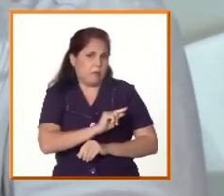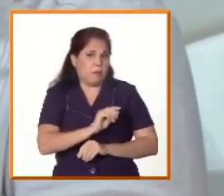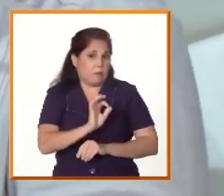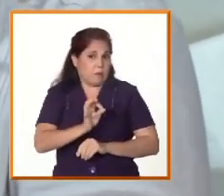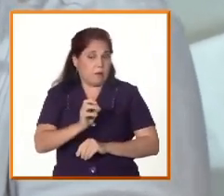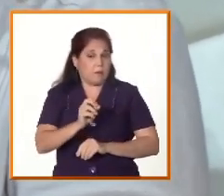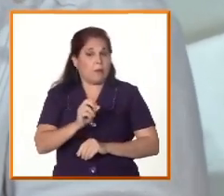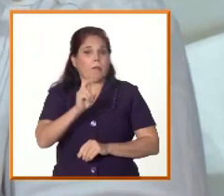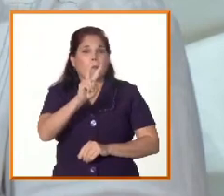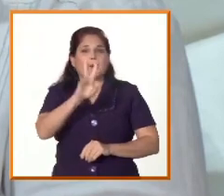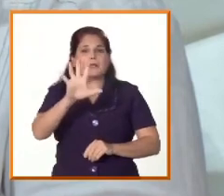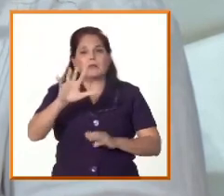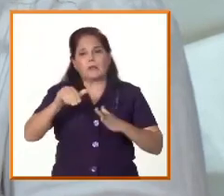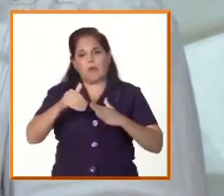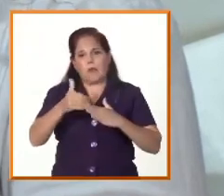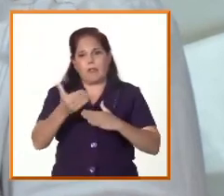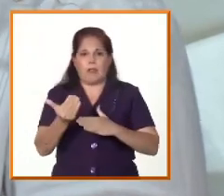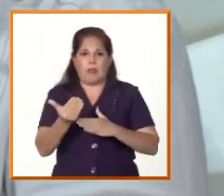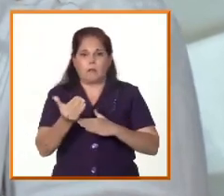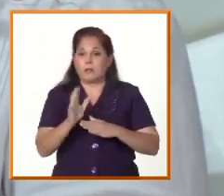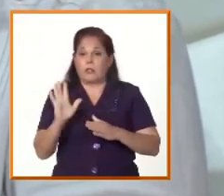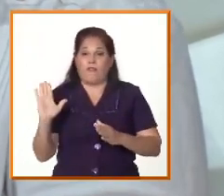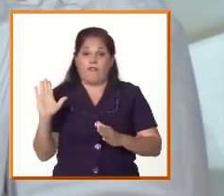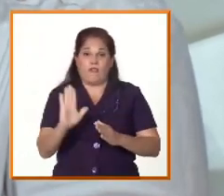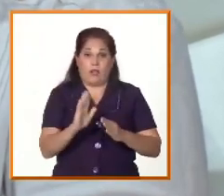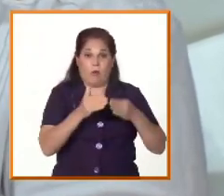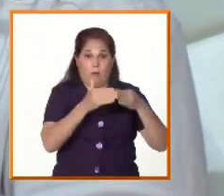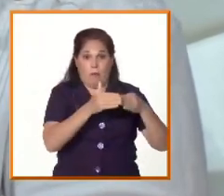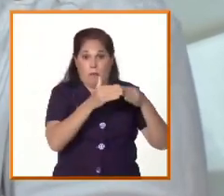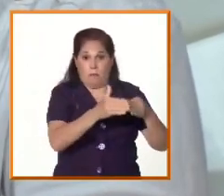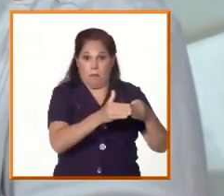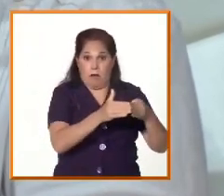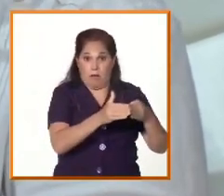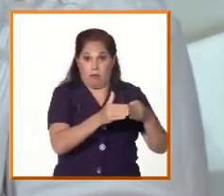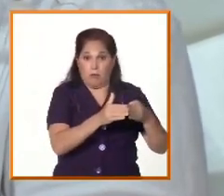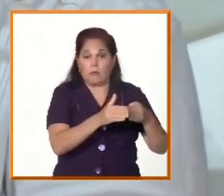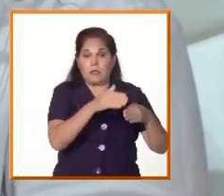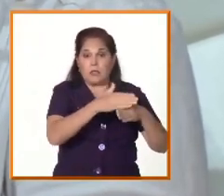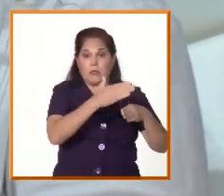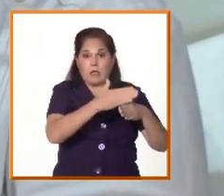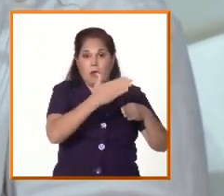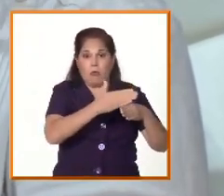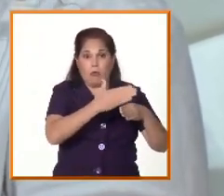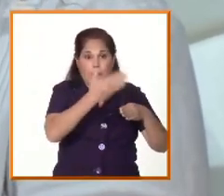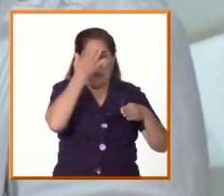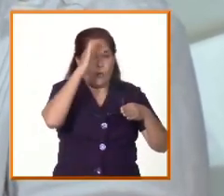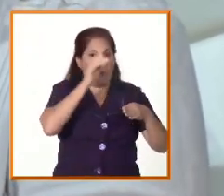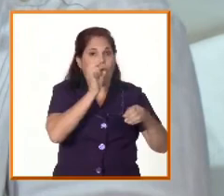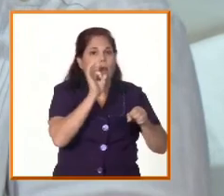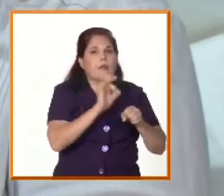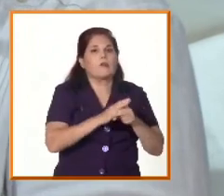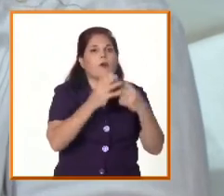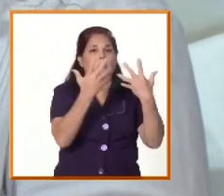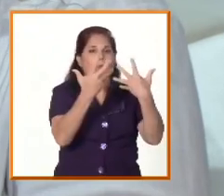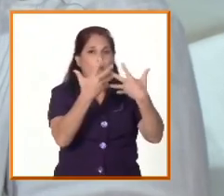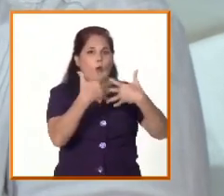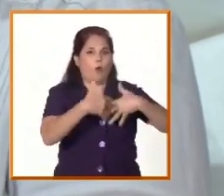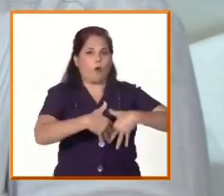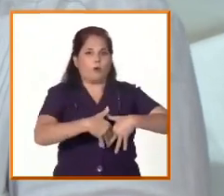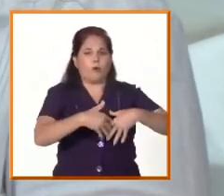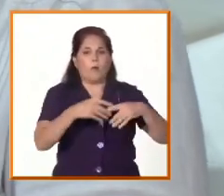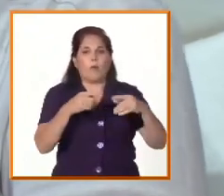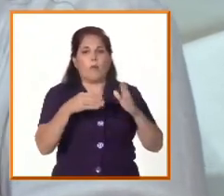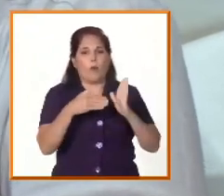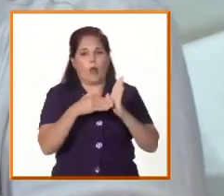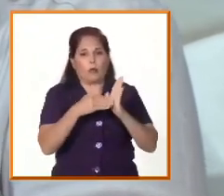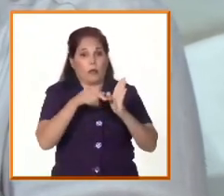de más de 25 días que llegó el barco el domingo a Santiago nosotros arrancamos molido de Santiago de Cuba por la tarde y